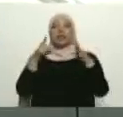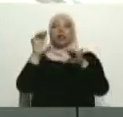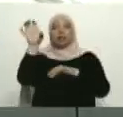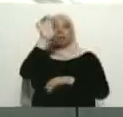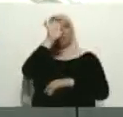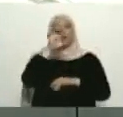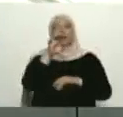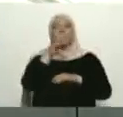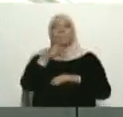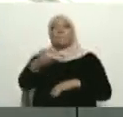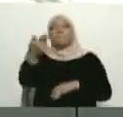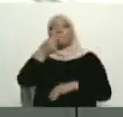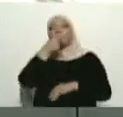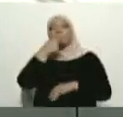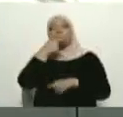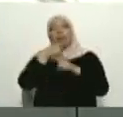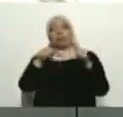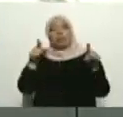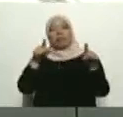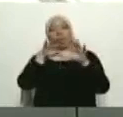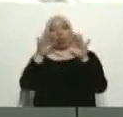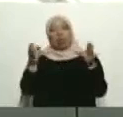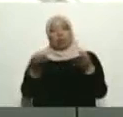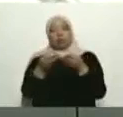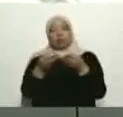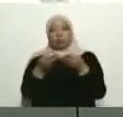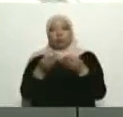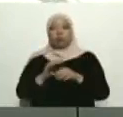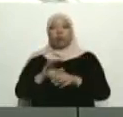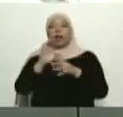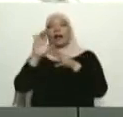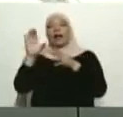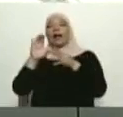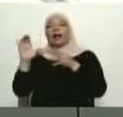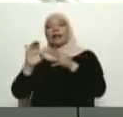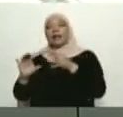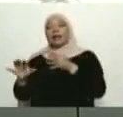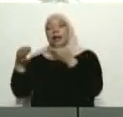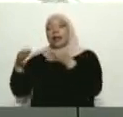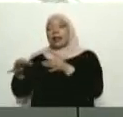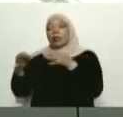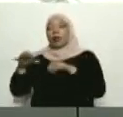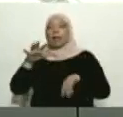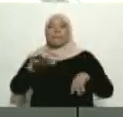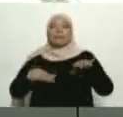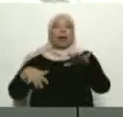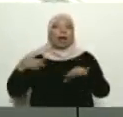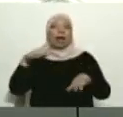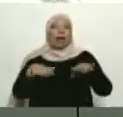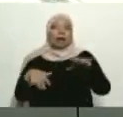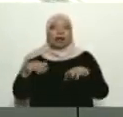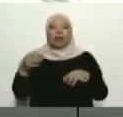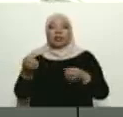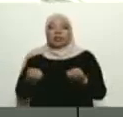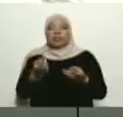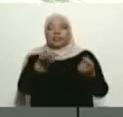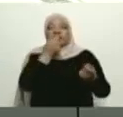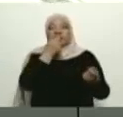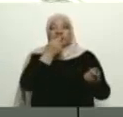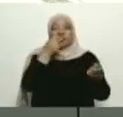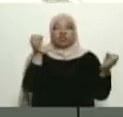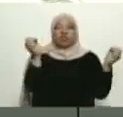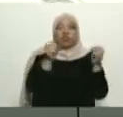mundo bueno da sus características de país caribeño amazónico andino que hace